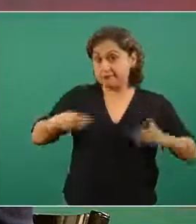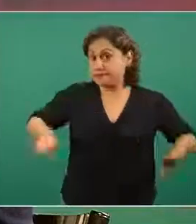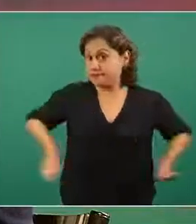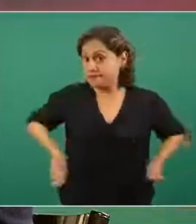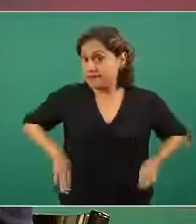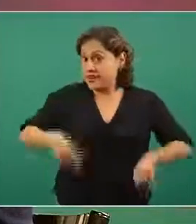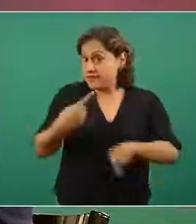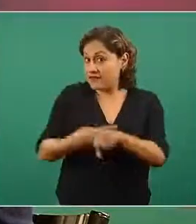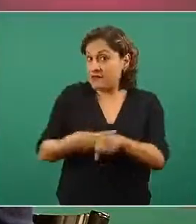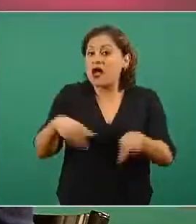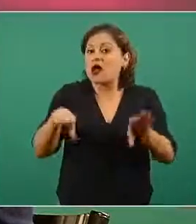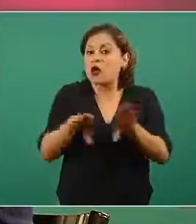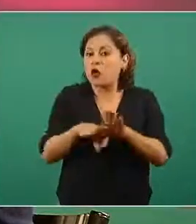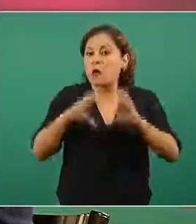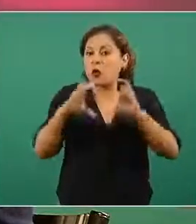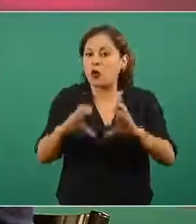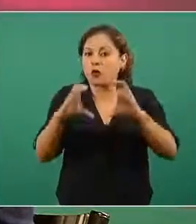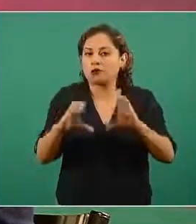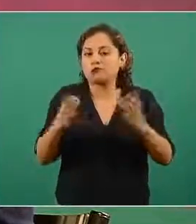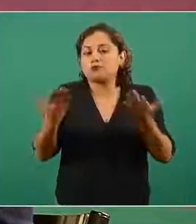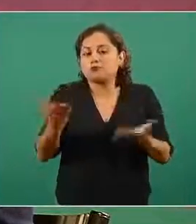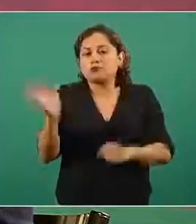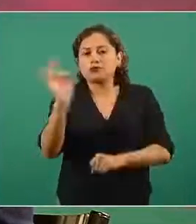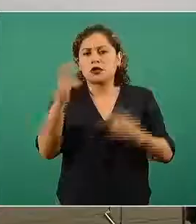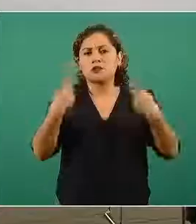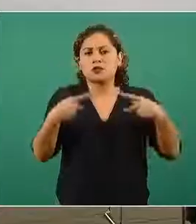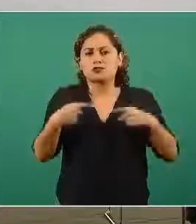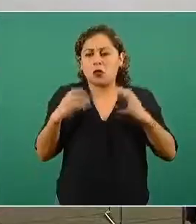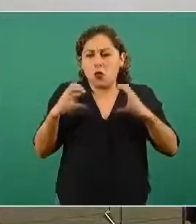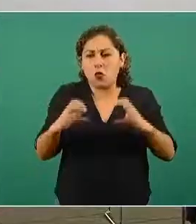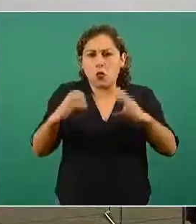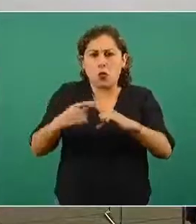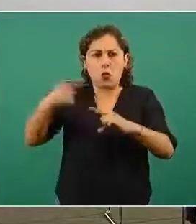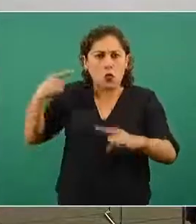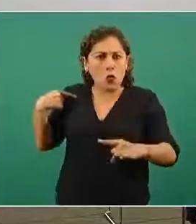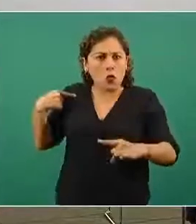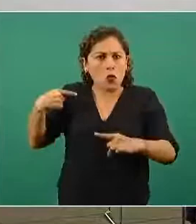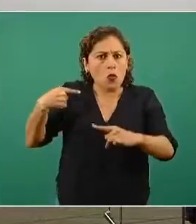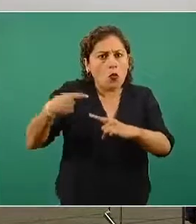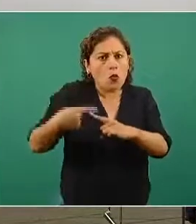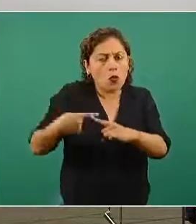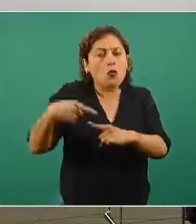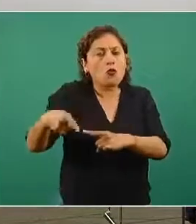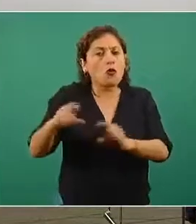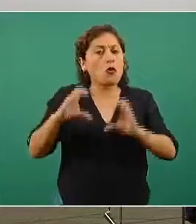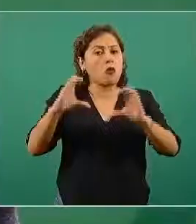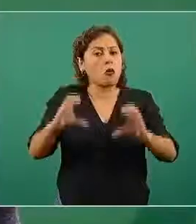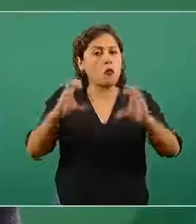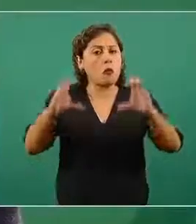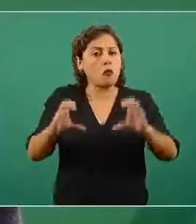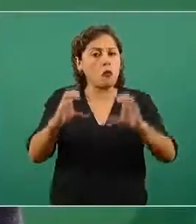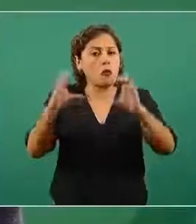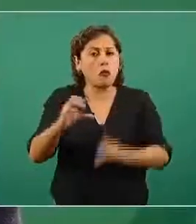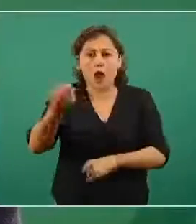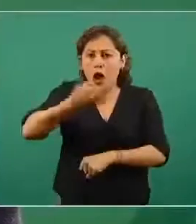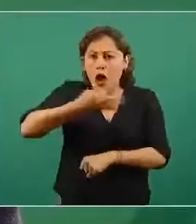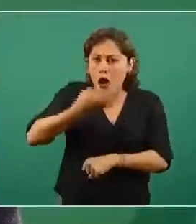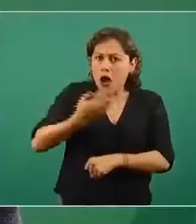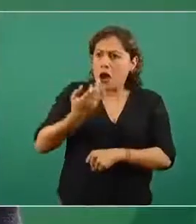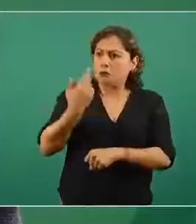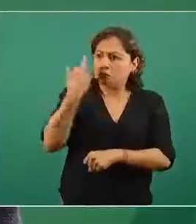la persona está bajo seguimiento y mantiene sus enfermedades bajo control, entonces el riesgo